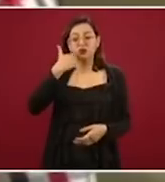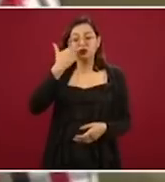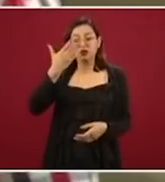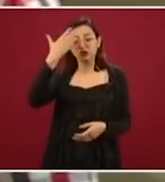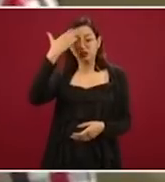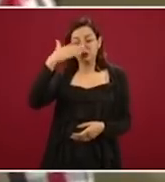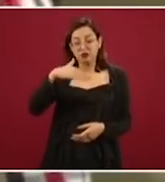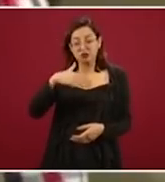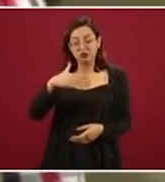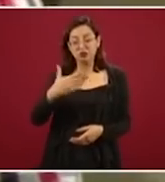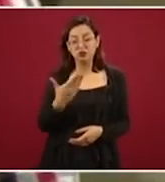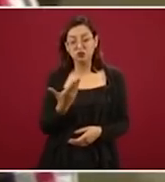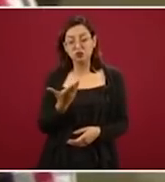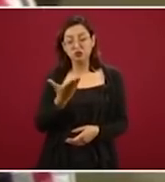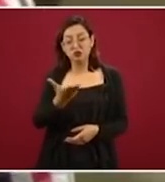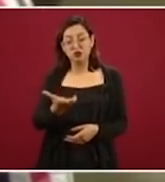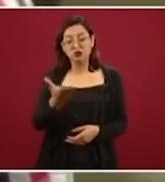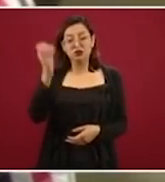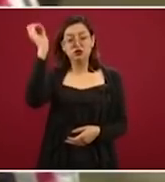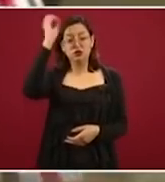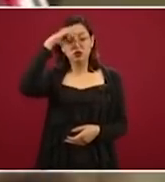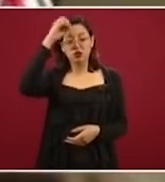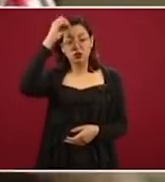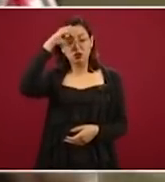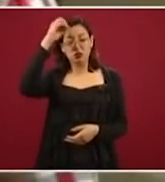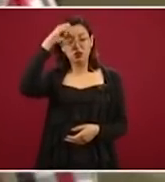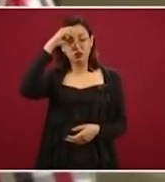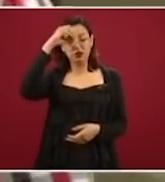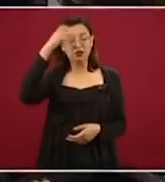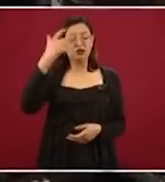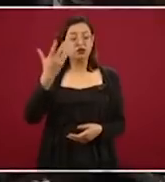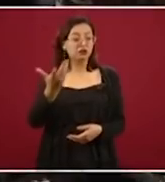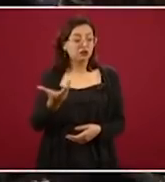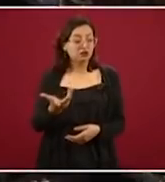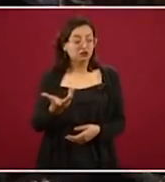su opinión de este caso,